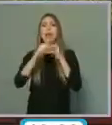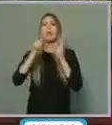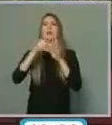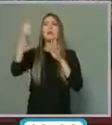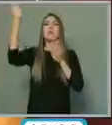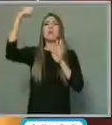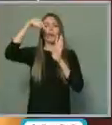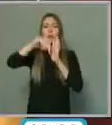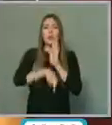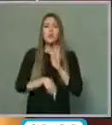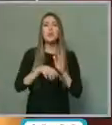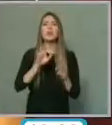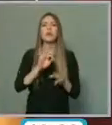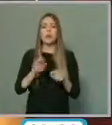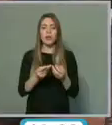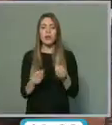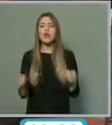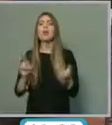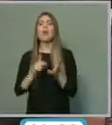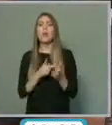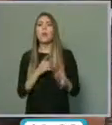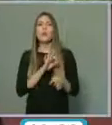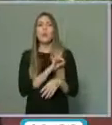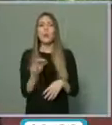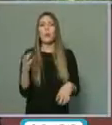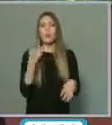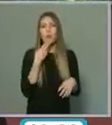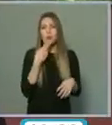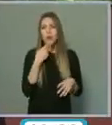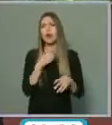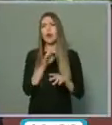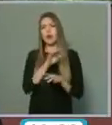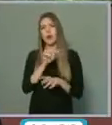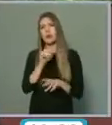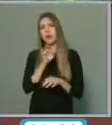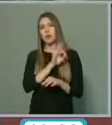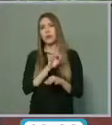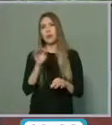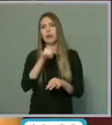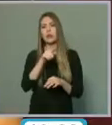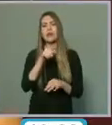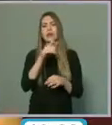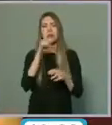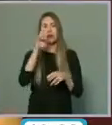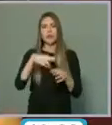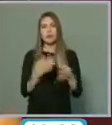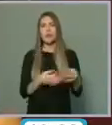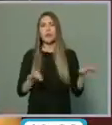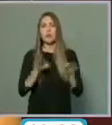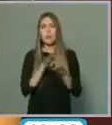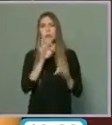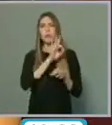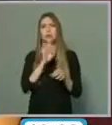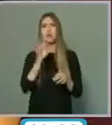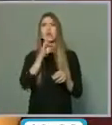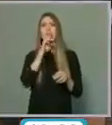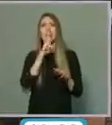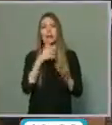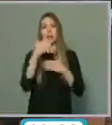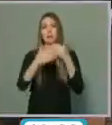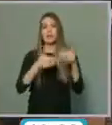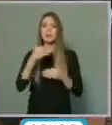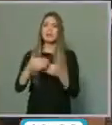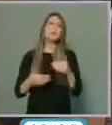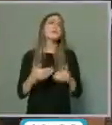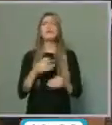¿verdad? Así es. Eso es muy importante. Es muy importante. Es un gran avance. Sí, hay gente que pues obviamente dijo, esto qué tan científico